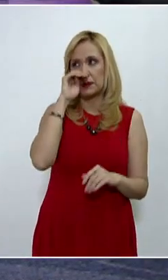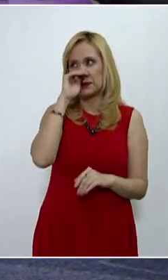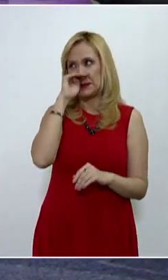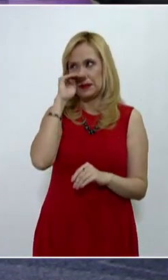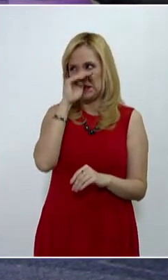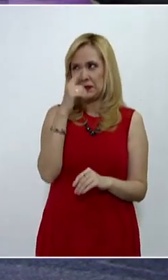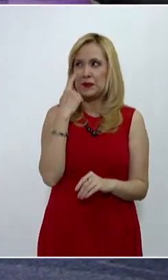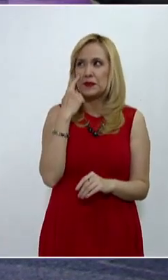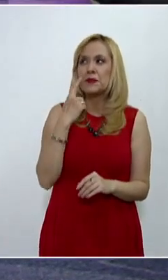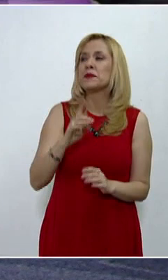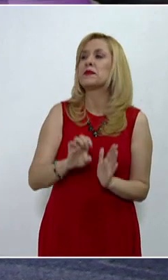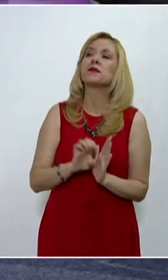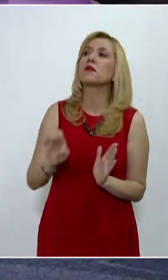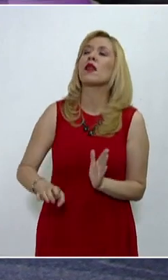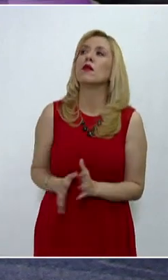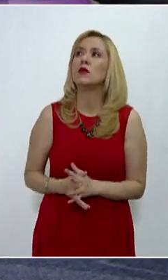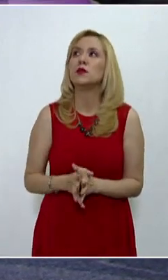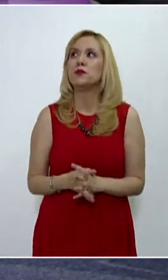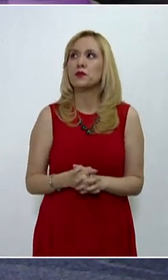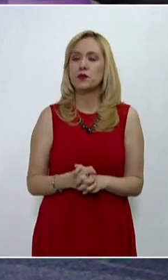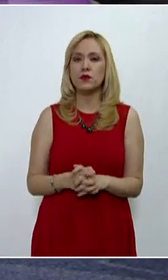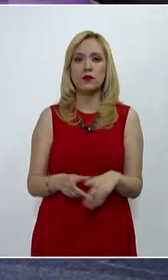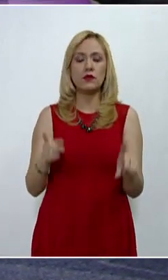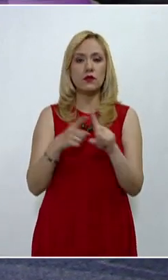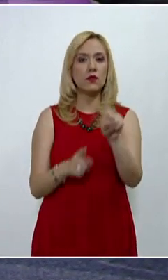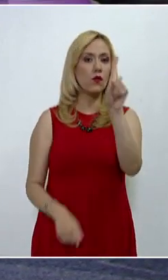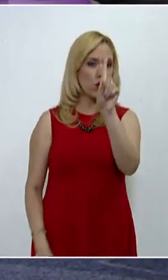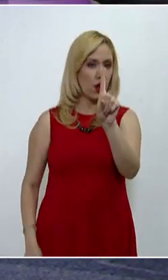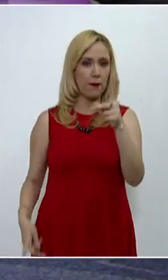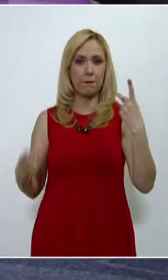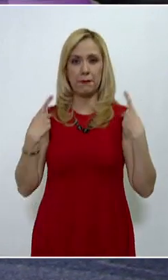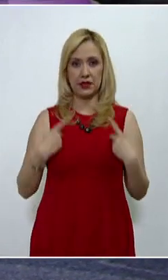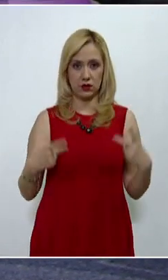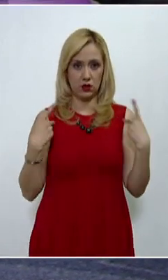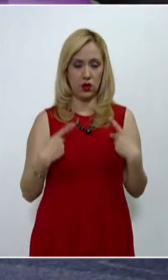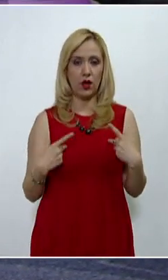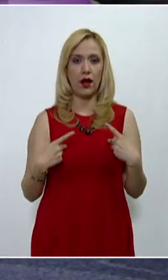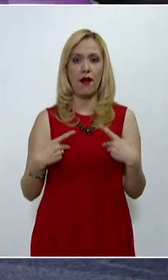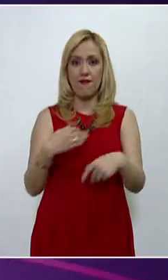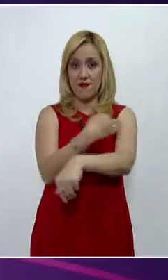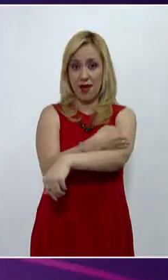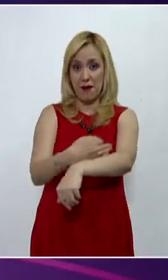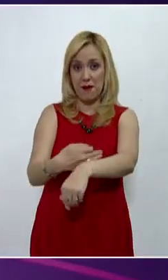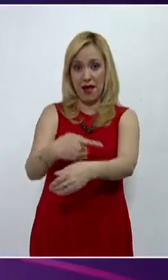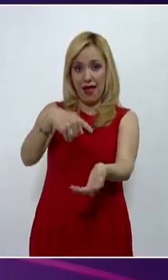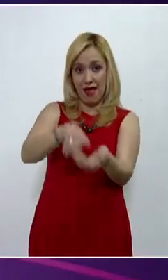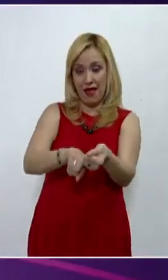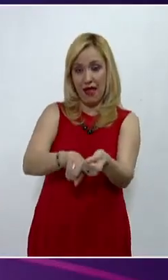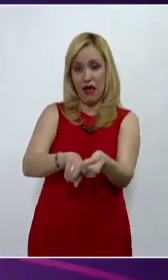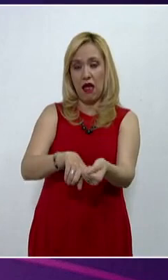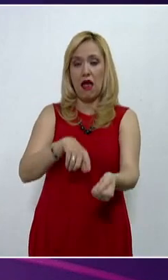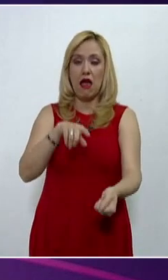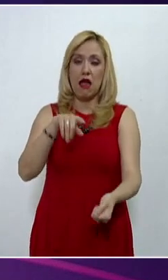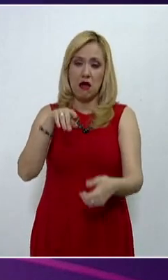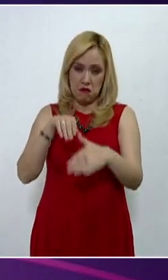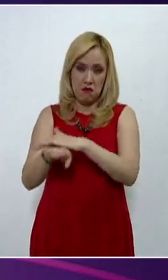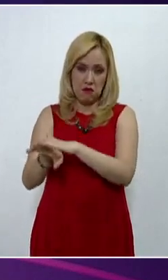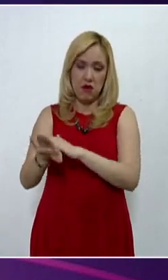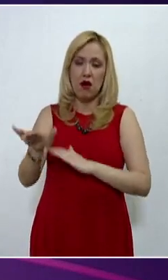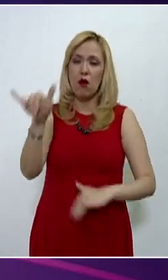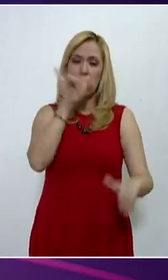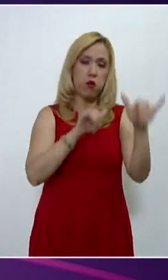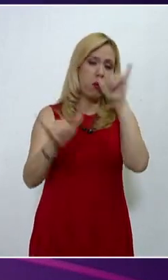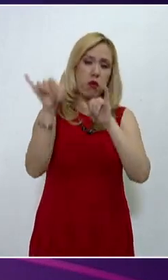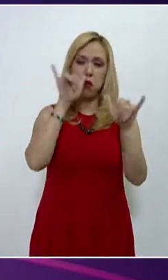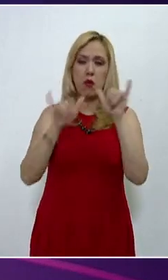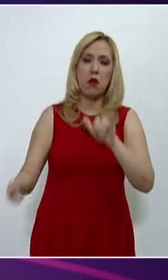decir, puede haber un caso en el que una persona adentro de su familia, alcoholizado, con un arma de fuego,